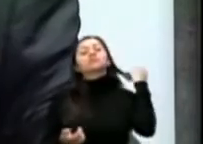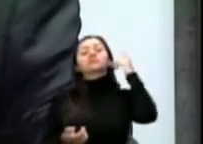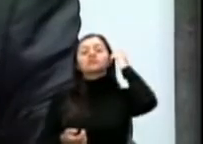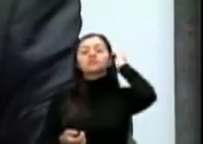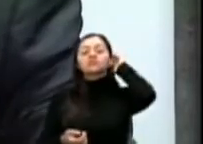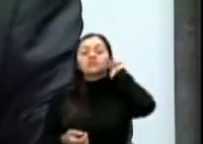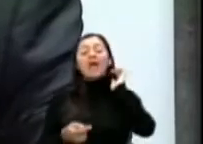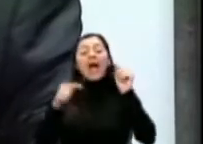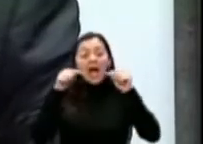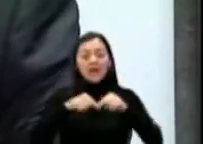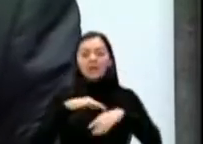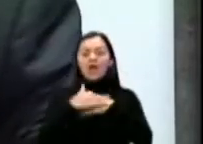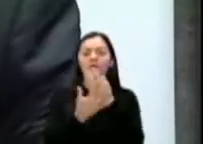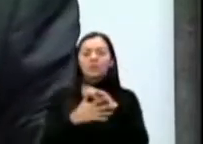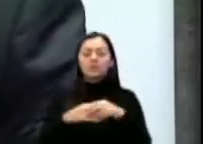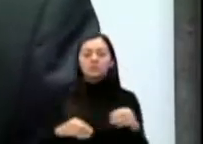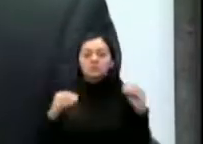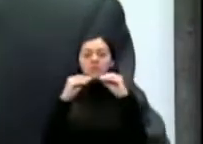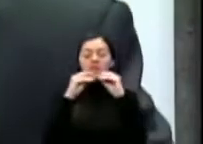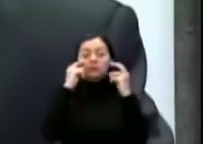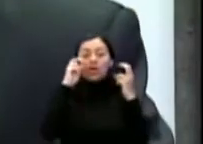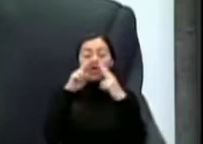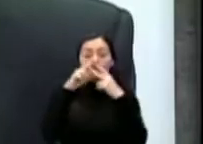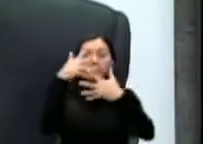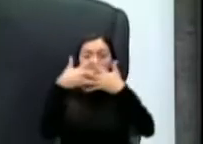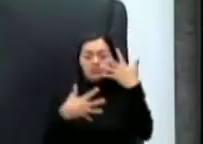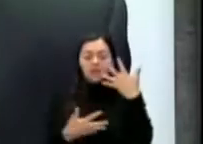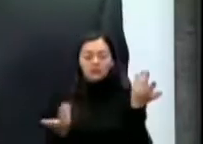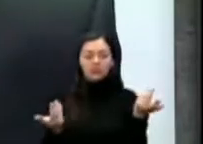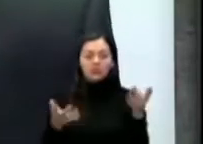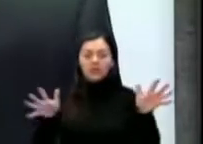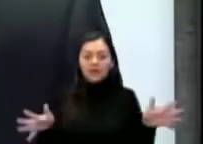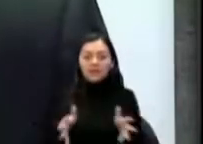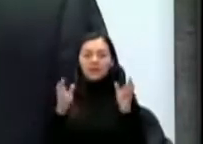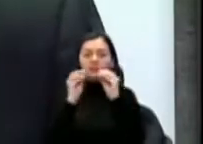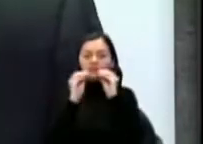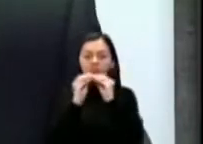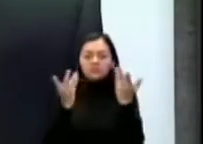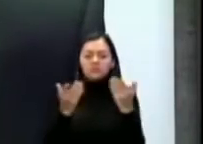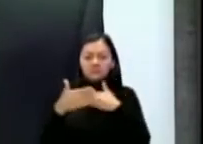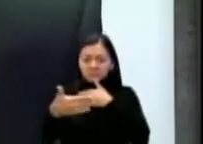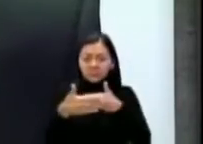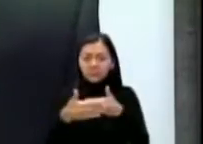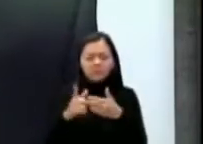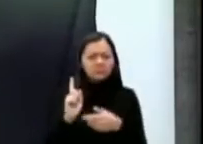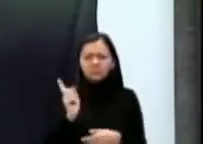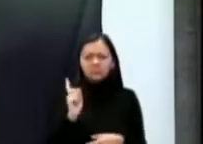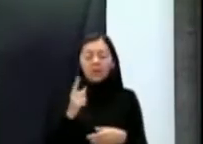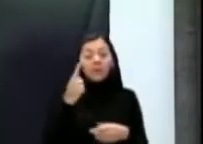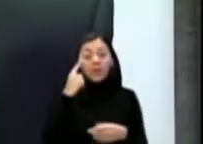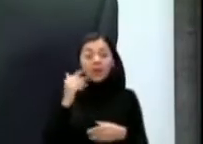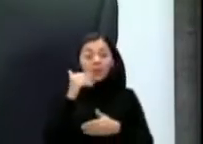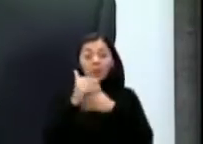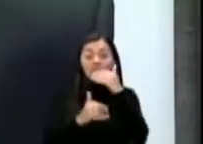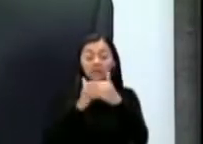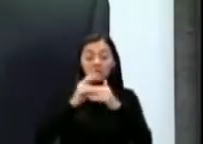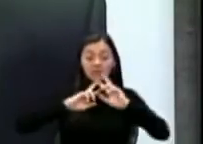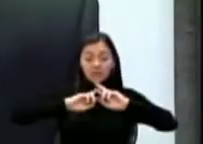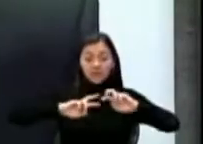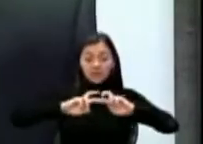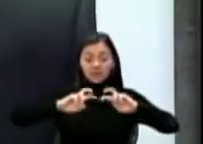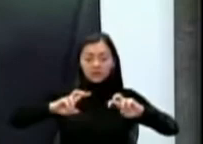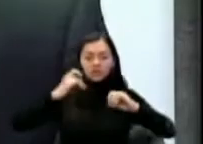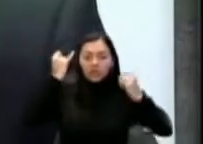aprovechar ese vídeo conocimiento que va a generar riqueza probablemente en el corto plazo patricio los procesos de investigación de